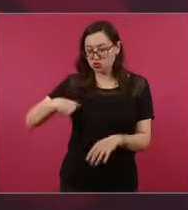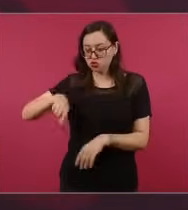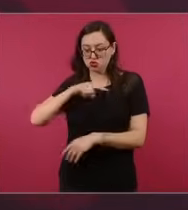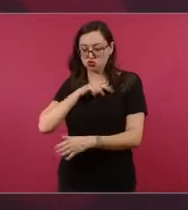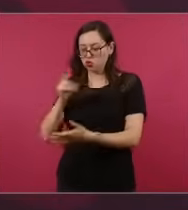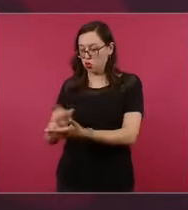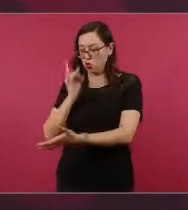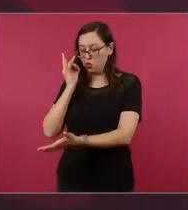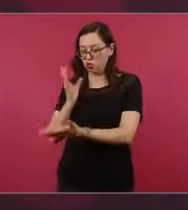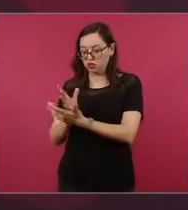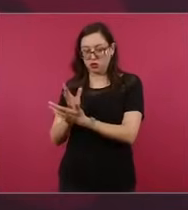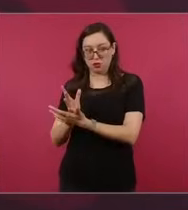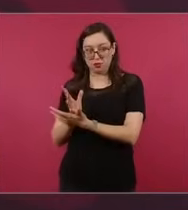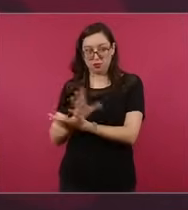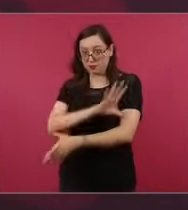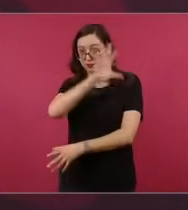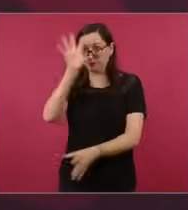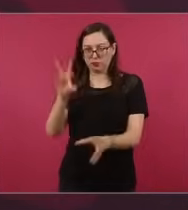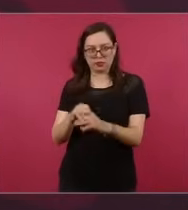No hay verdad absoluta.